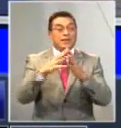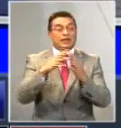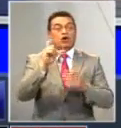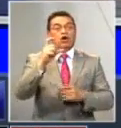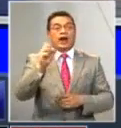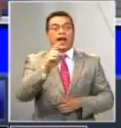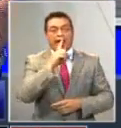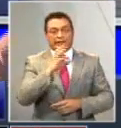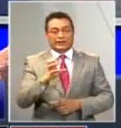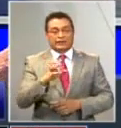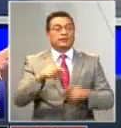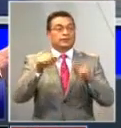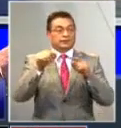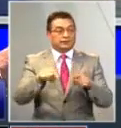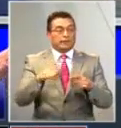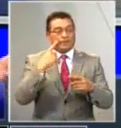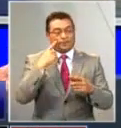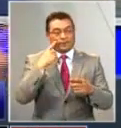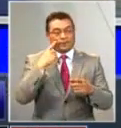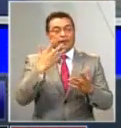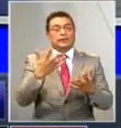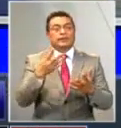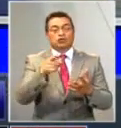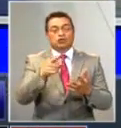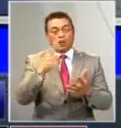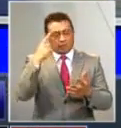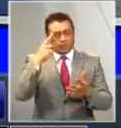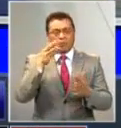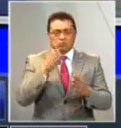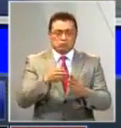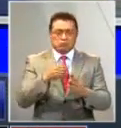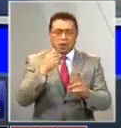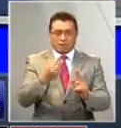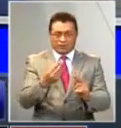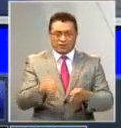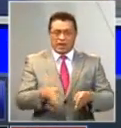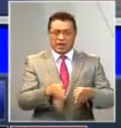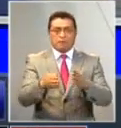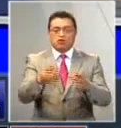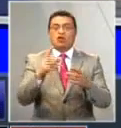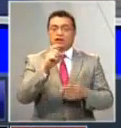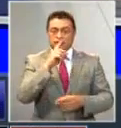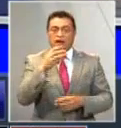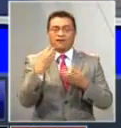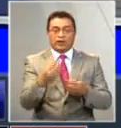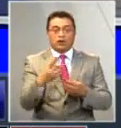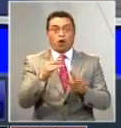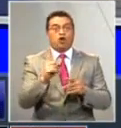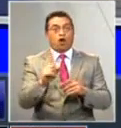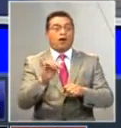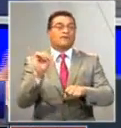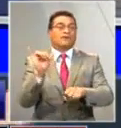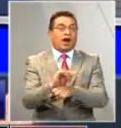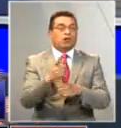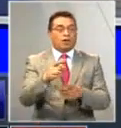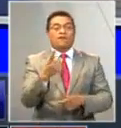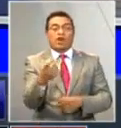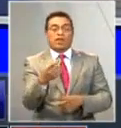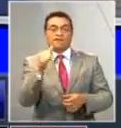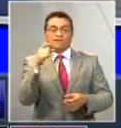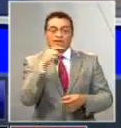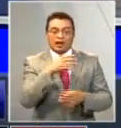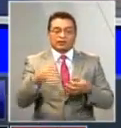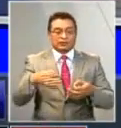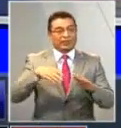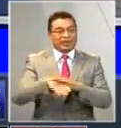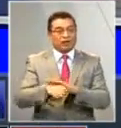cree que esta decisión va encaminada en el foco correcto, que en definitiva que no haya fraude, que no haya boletas falsas